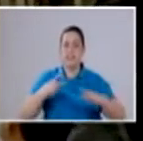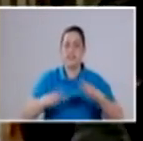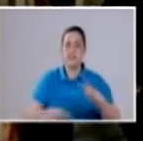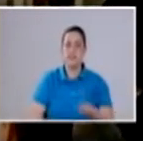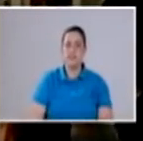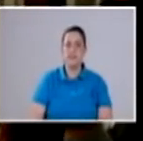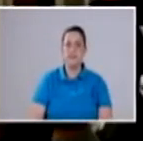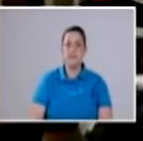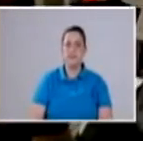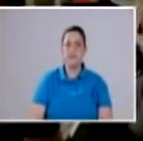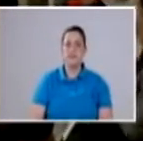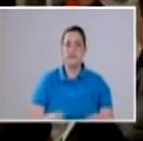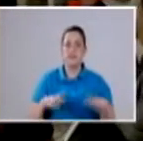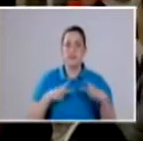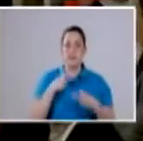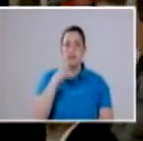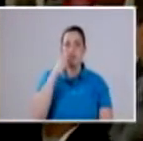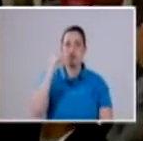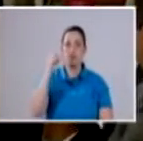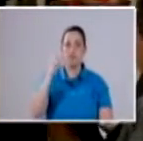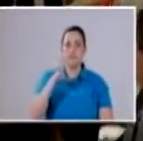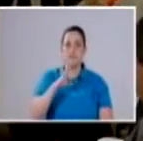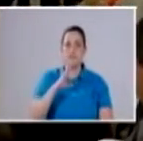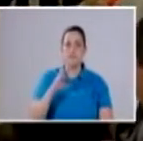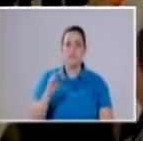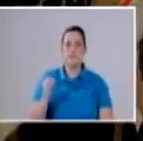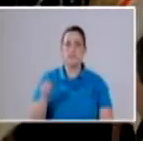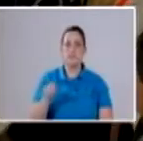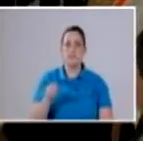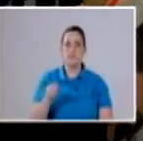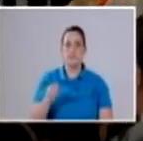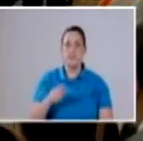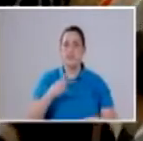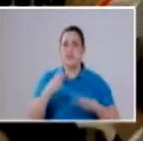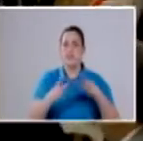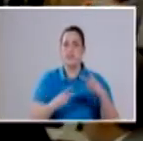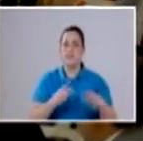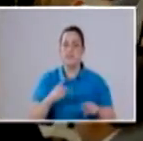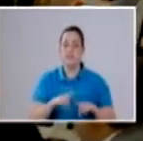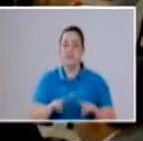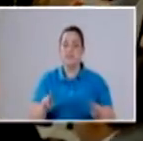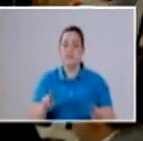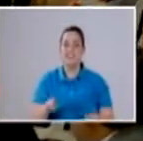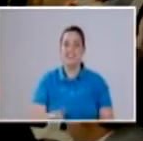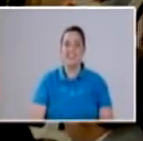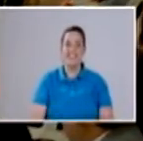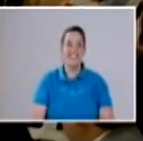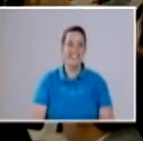Y hay hermanos que negocian en diferentes cosas, con café, por ejemplo.